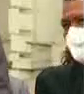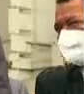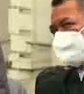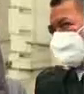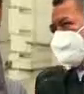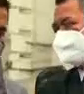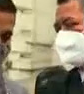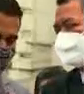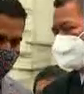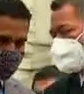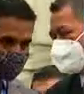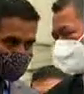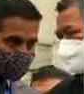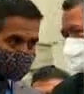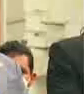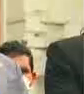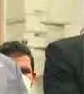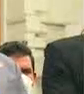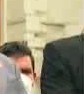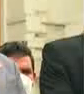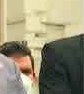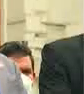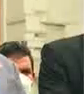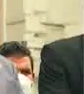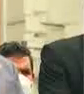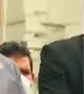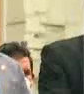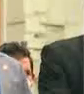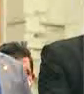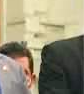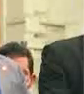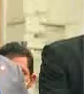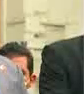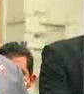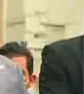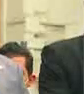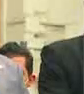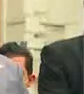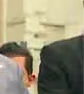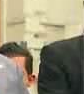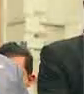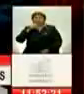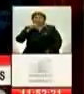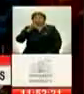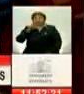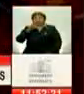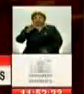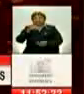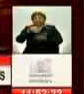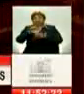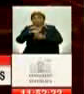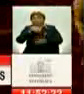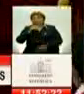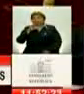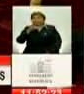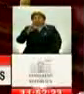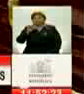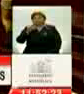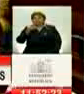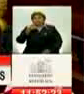Pero a quien sí se tiene que rendir cuentas es al ciudadano que ha votado por usted. Y el ciudadano le encargó